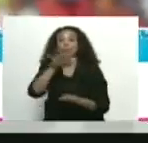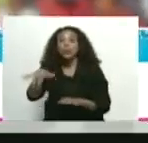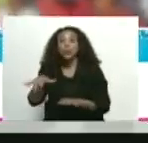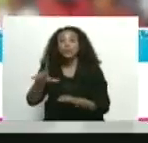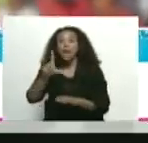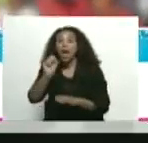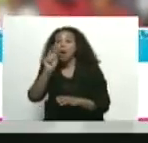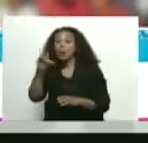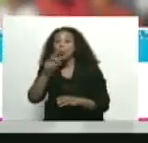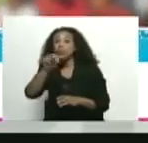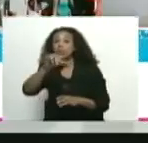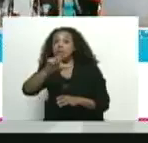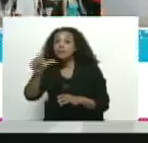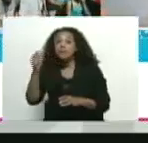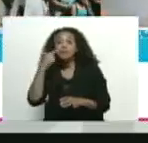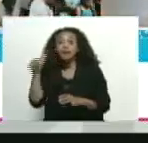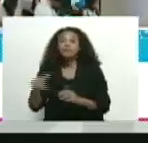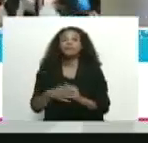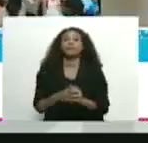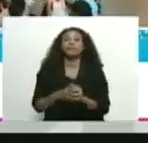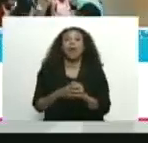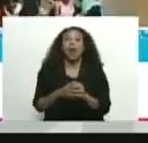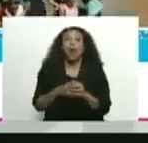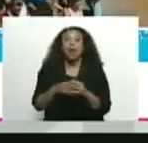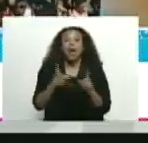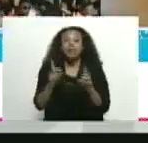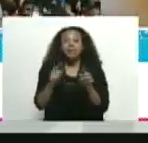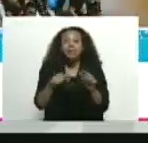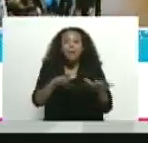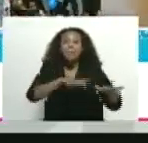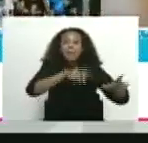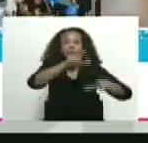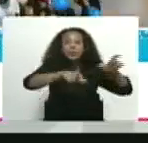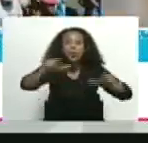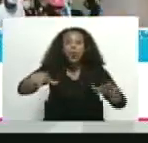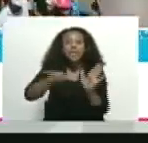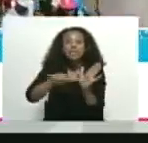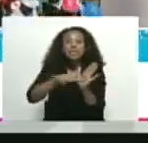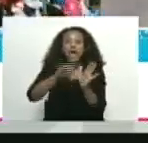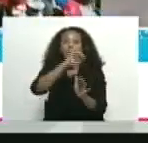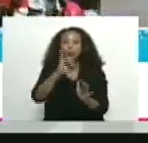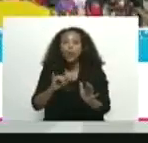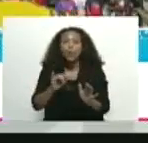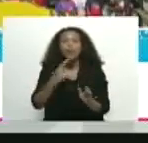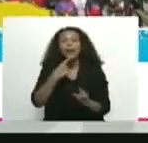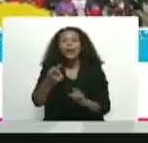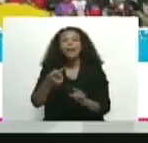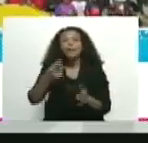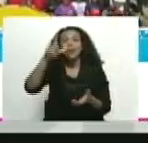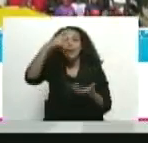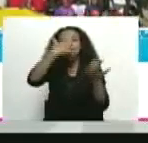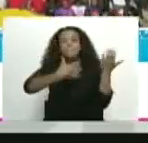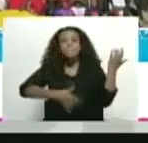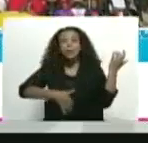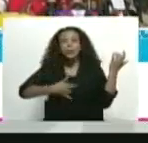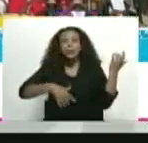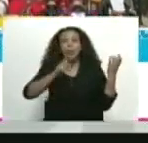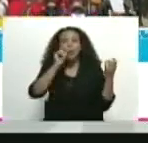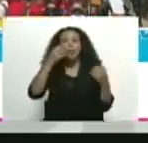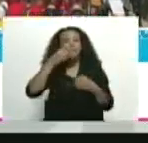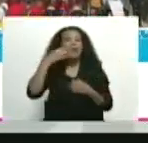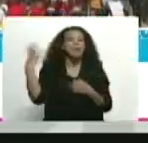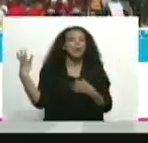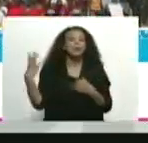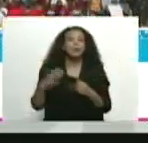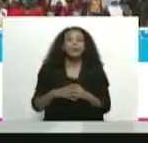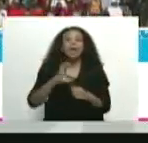Lagunillo, impresionante. La gente de Tijuana, a la que le cantó Ali Primera, Tijuana también. La gente